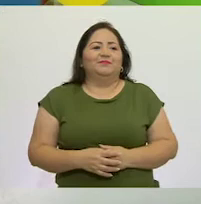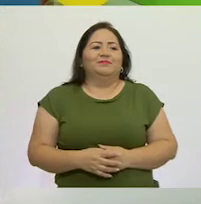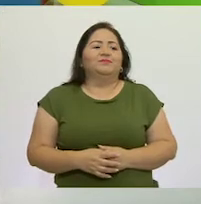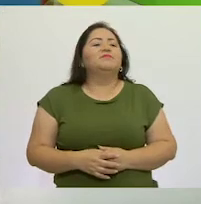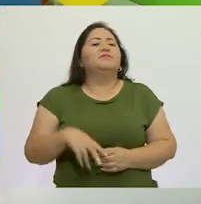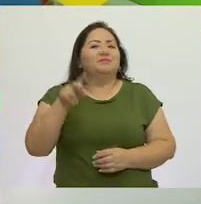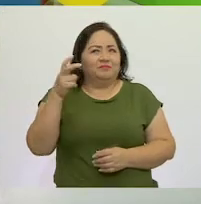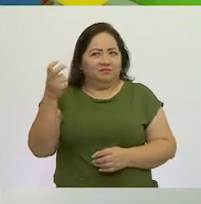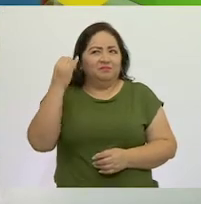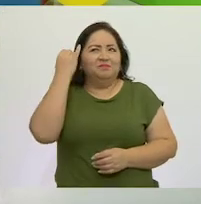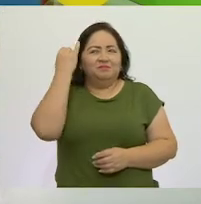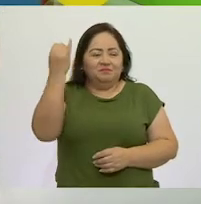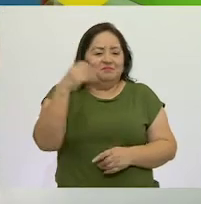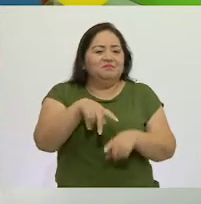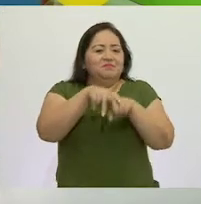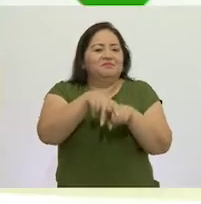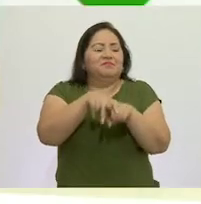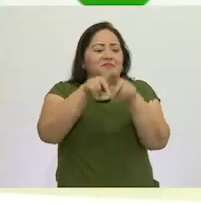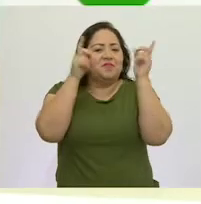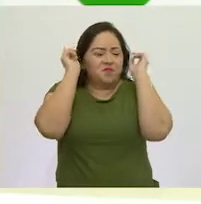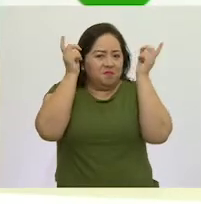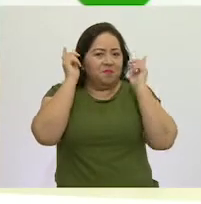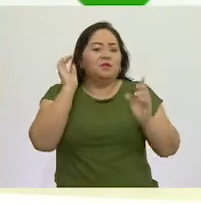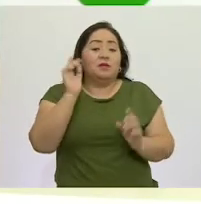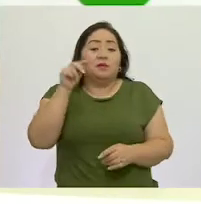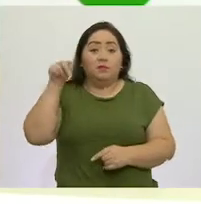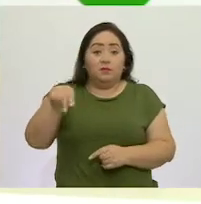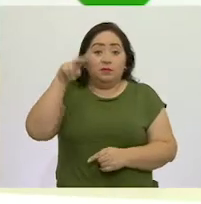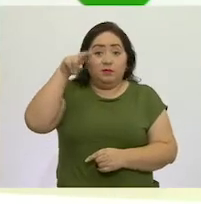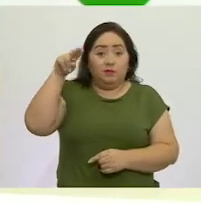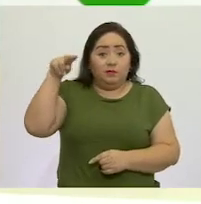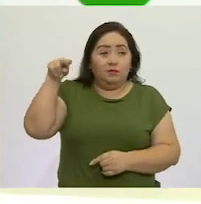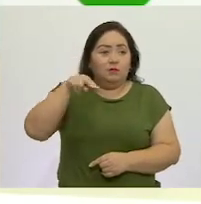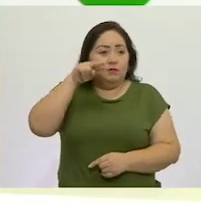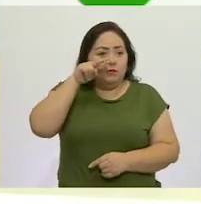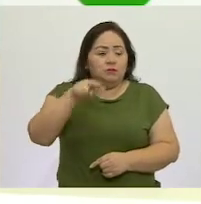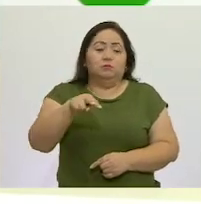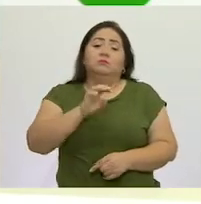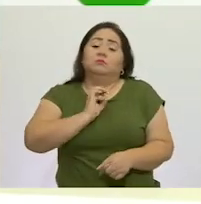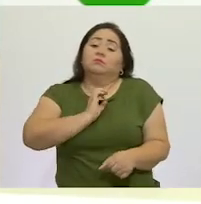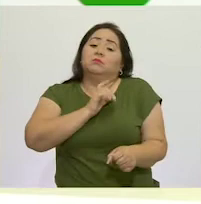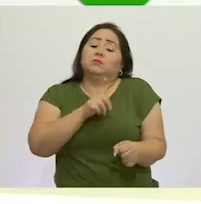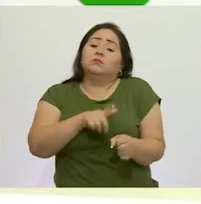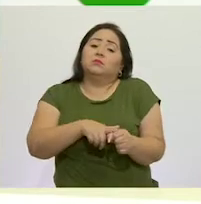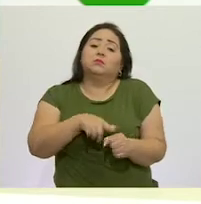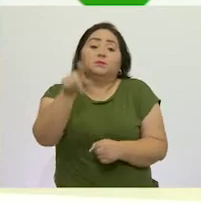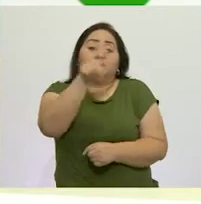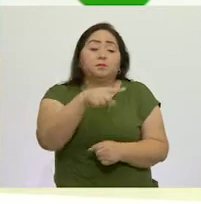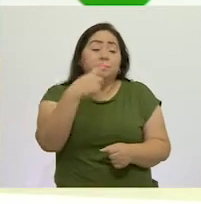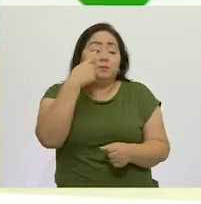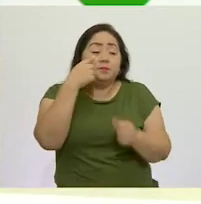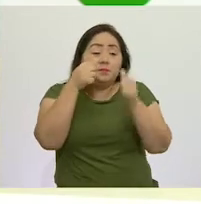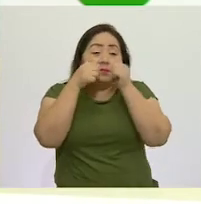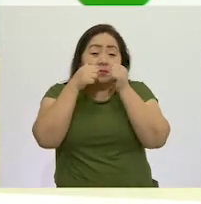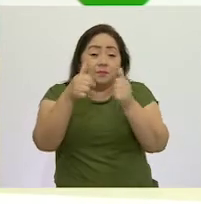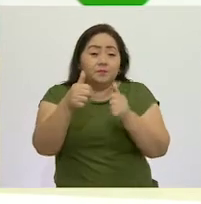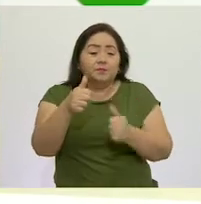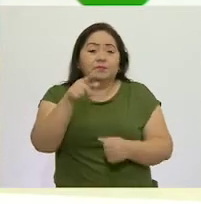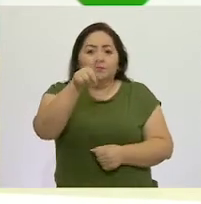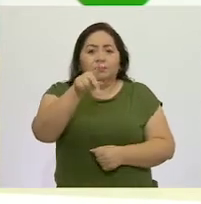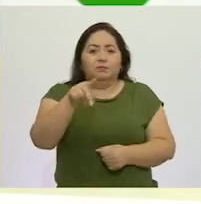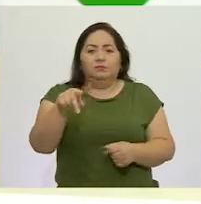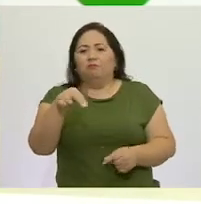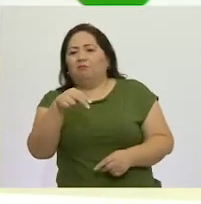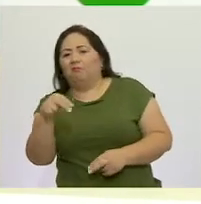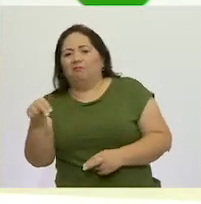Me gustó esa idea del caballo. Esta pintura tiene un efecto muy especial. Allá en casa, pon mucha atención. Aunque te